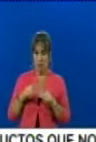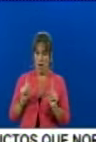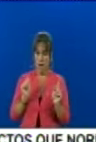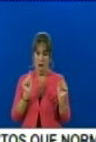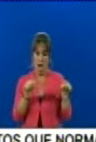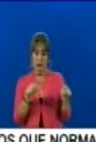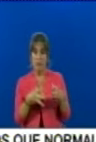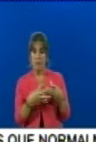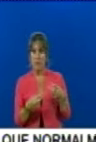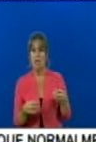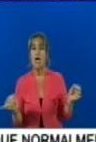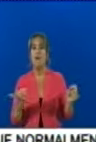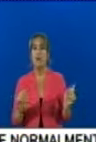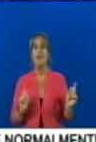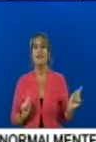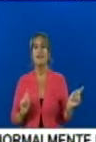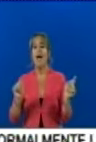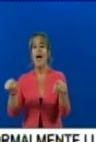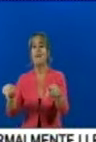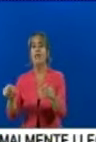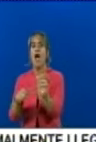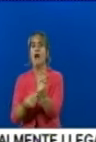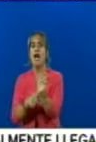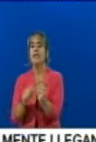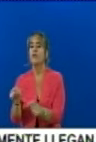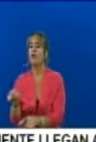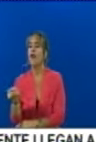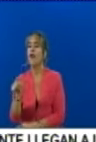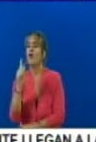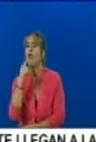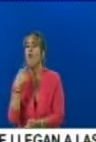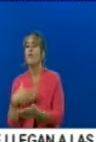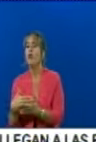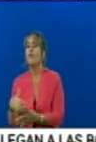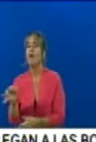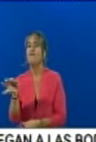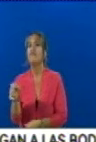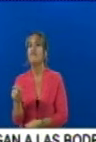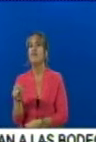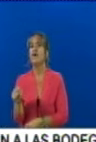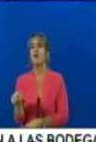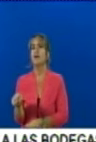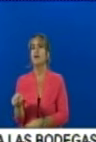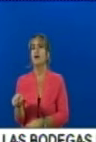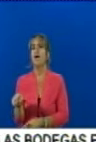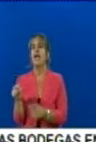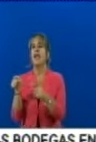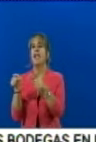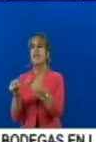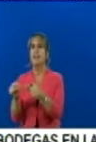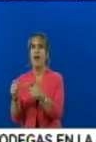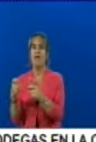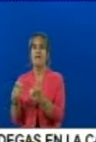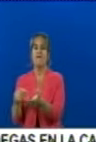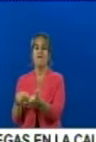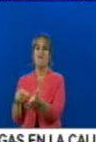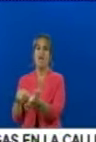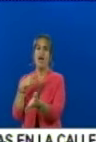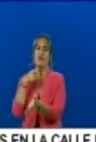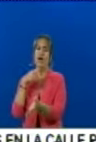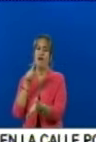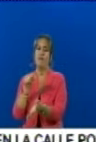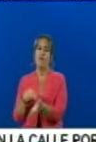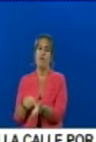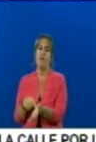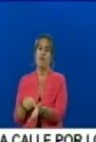porciento de merma, también tienen que acudir ahí a la carnicería y comprobar que efectivamente está la liquidación de este producto, o